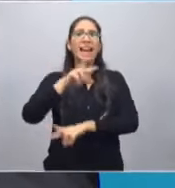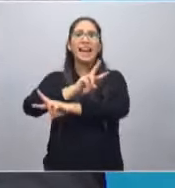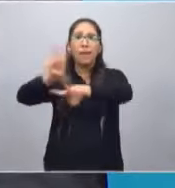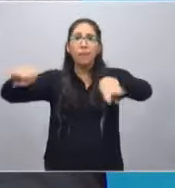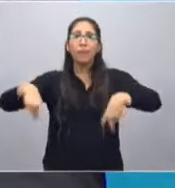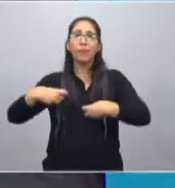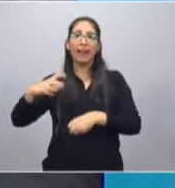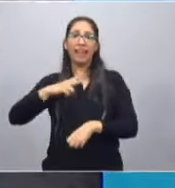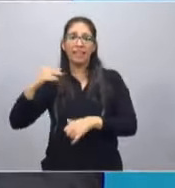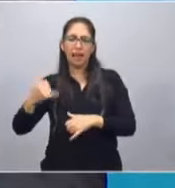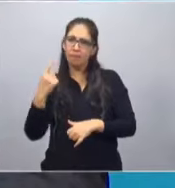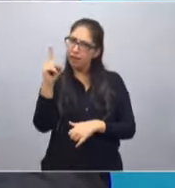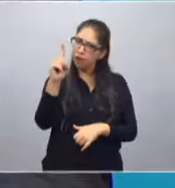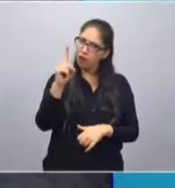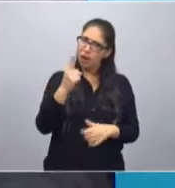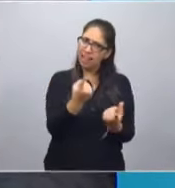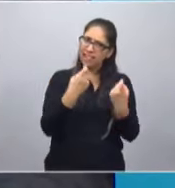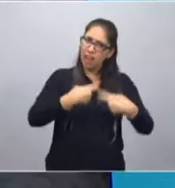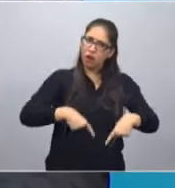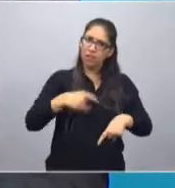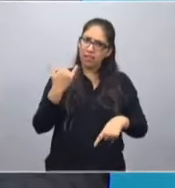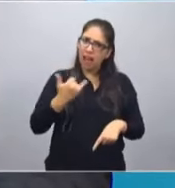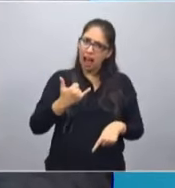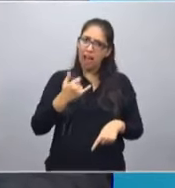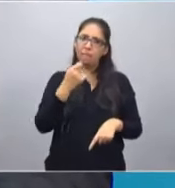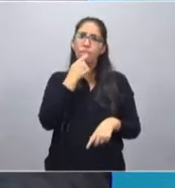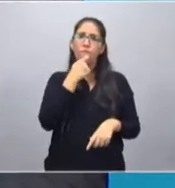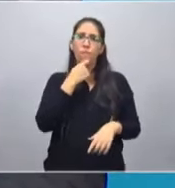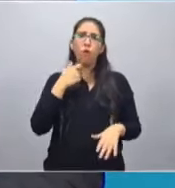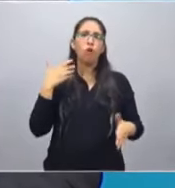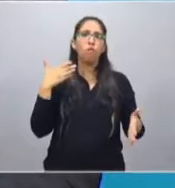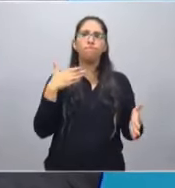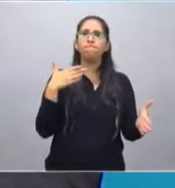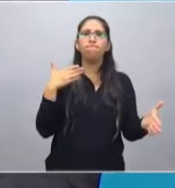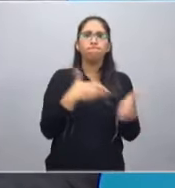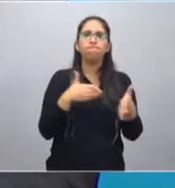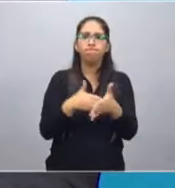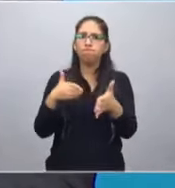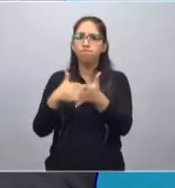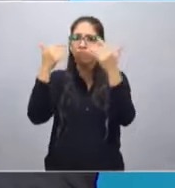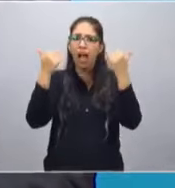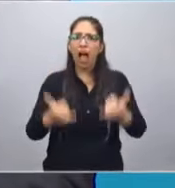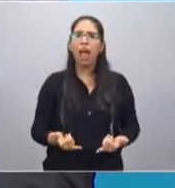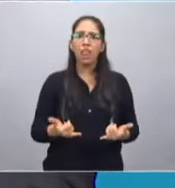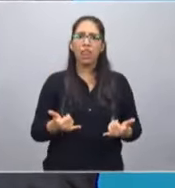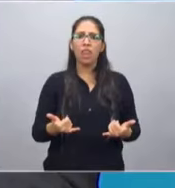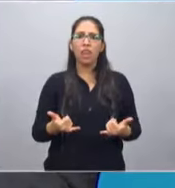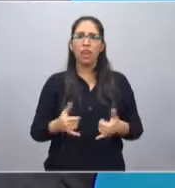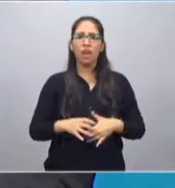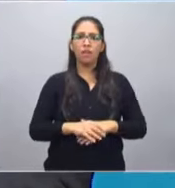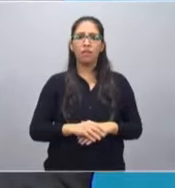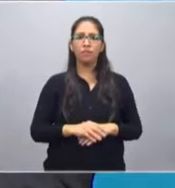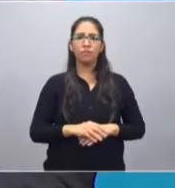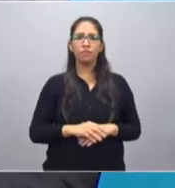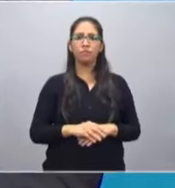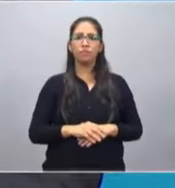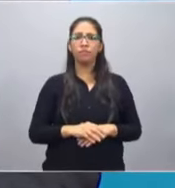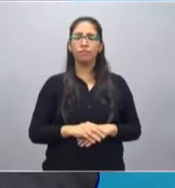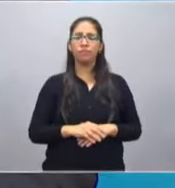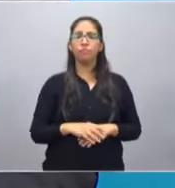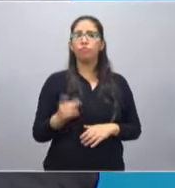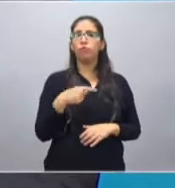necesidad también hay mucha postergación en la provincia de Buenos Aires estamos discutiendo esto Nosotros hemos dicho que todas estas